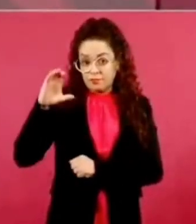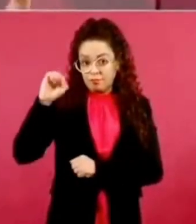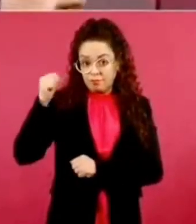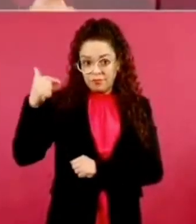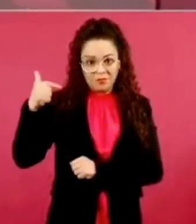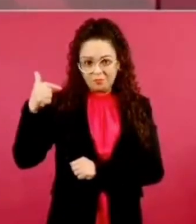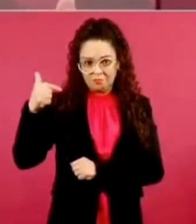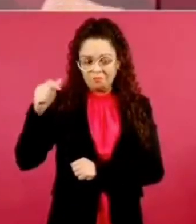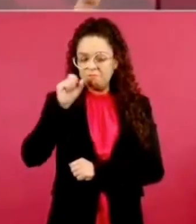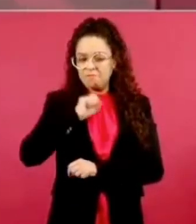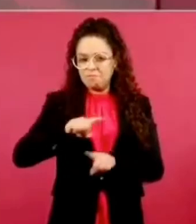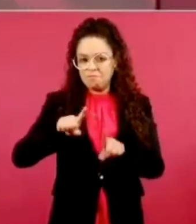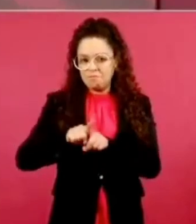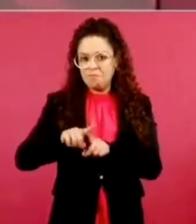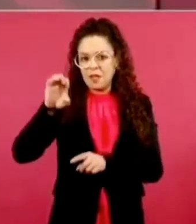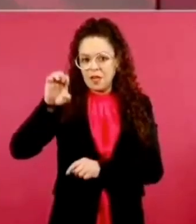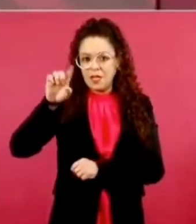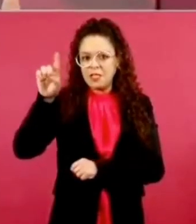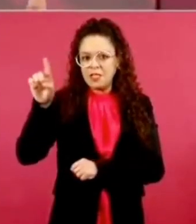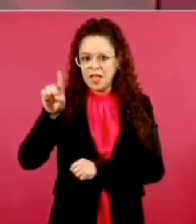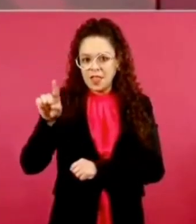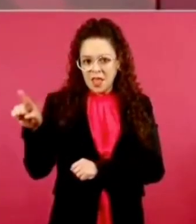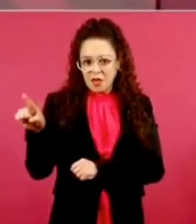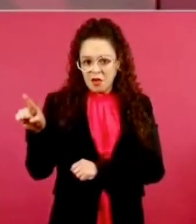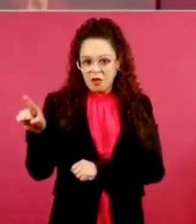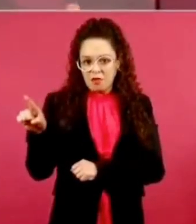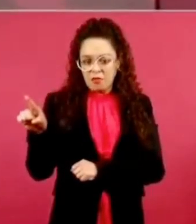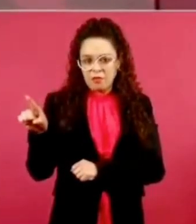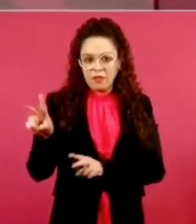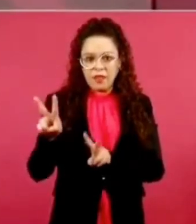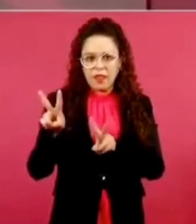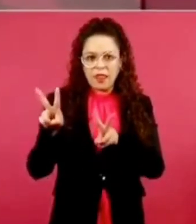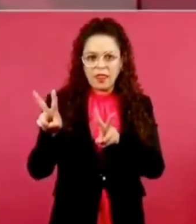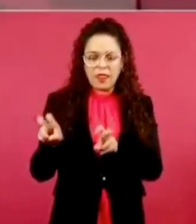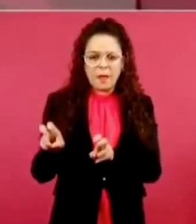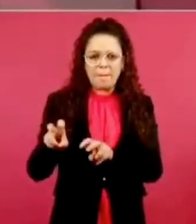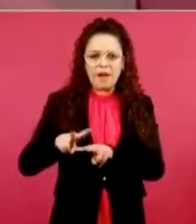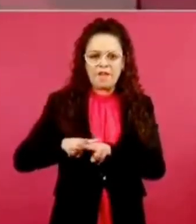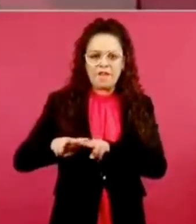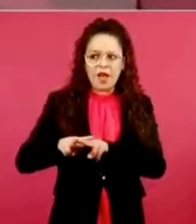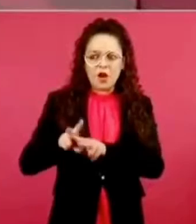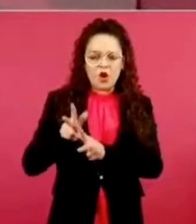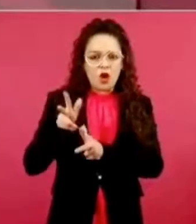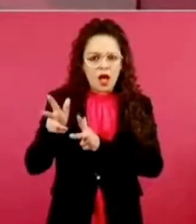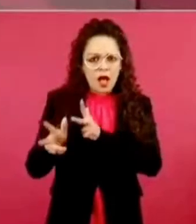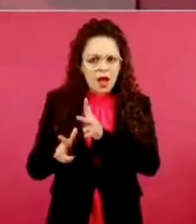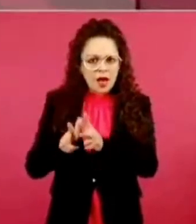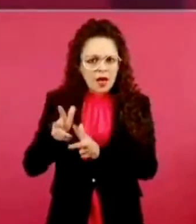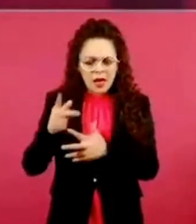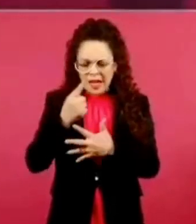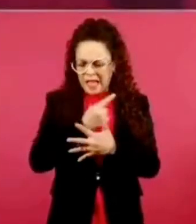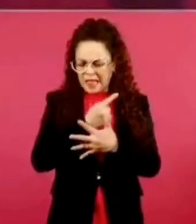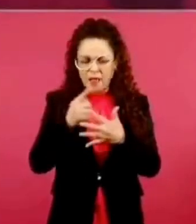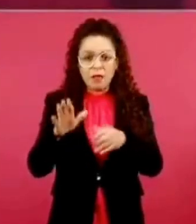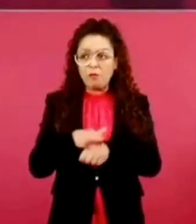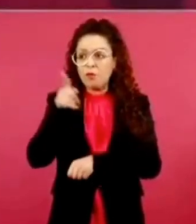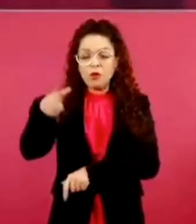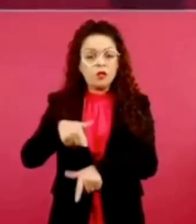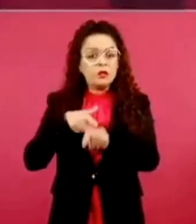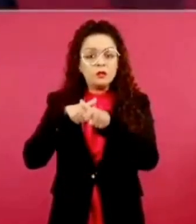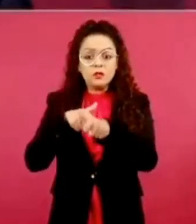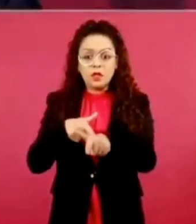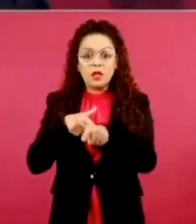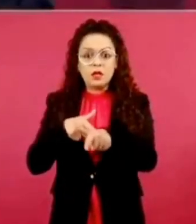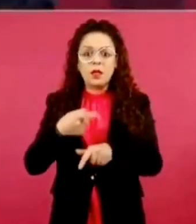porque esa política continuó, lo de los ferrocarriles, todo eso. Claro que le daban carpetazo